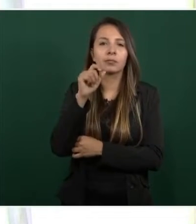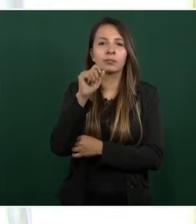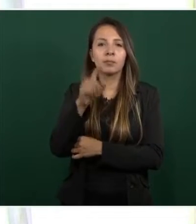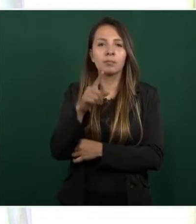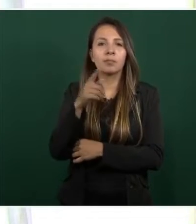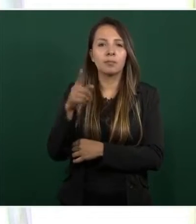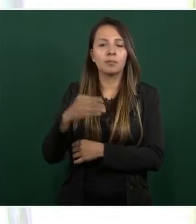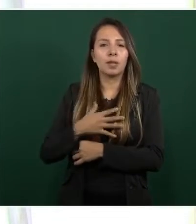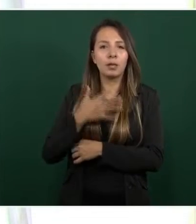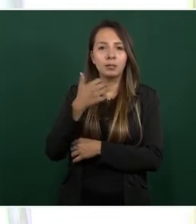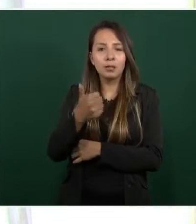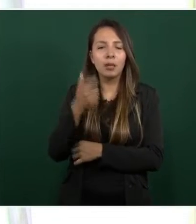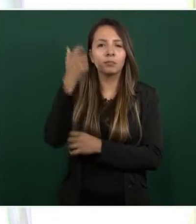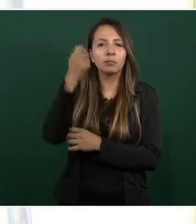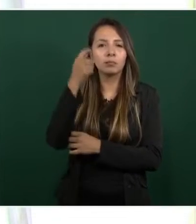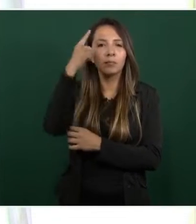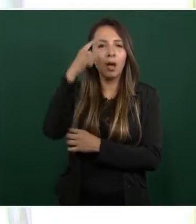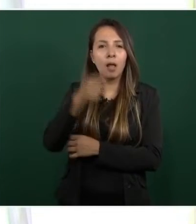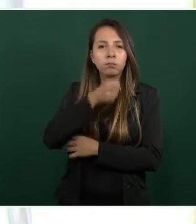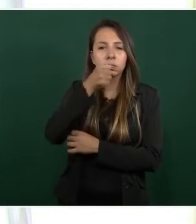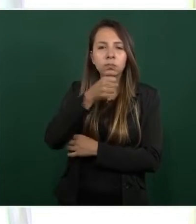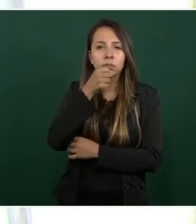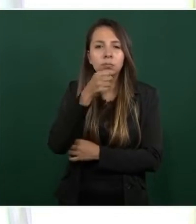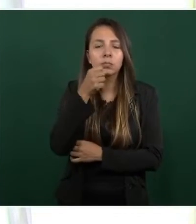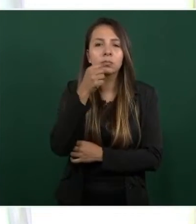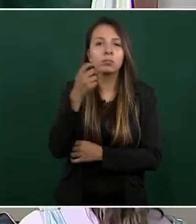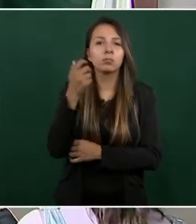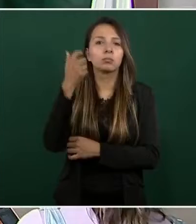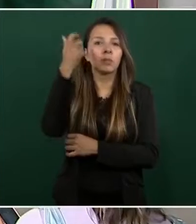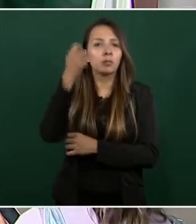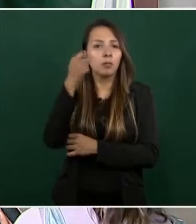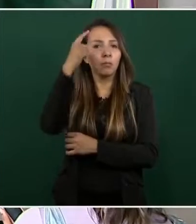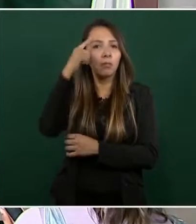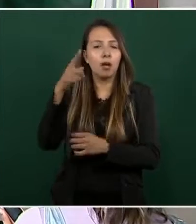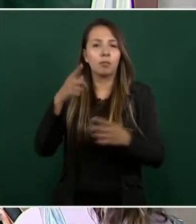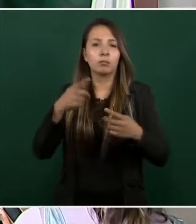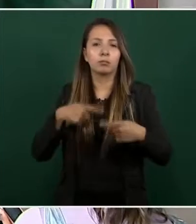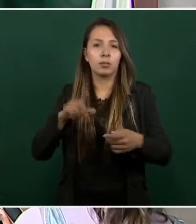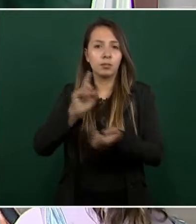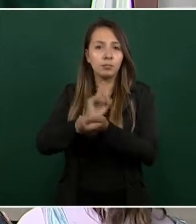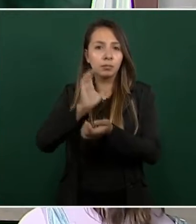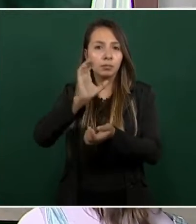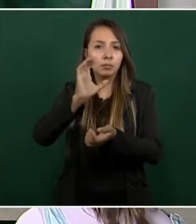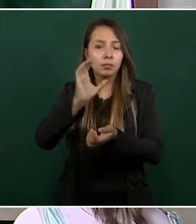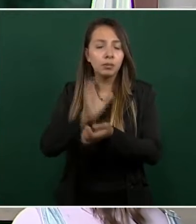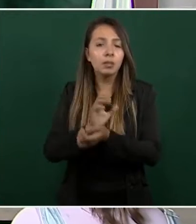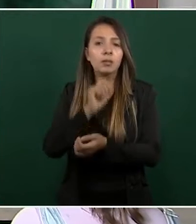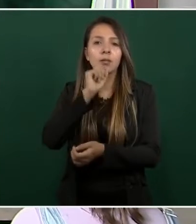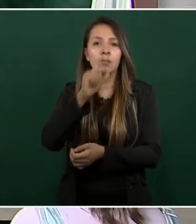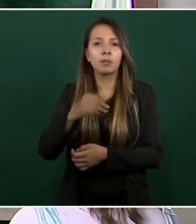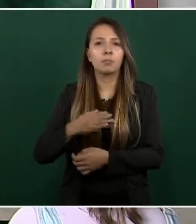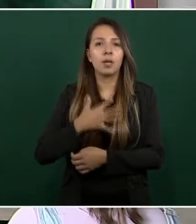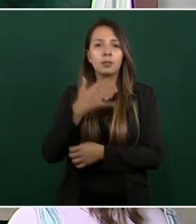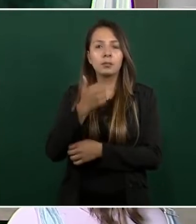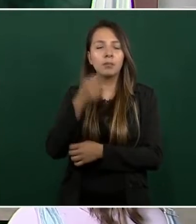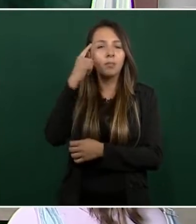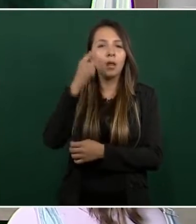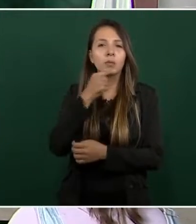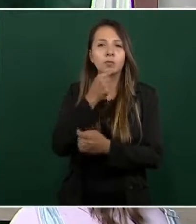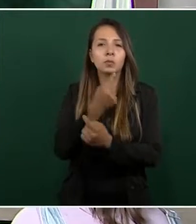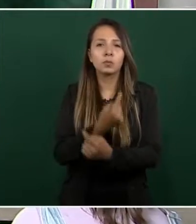para adultos mayores, pensión para personas con discapacidad y el programa de bienestar de niños y niñas de